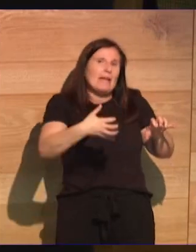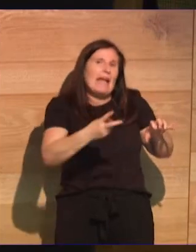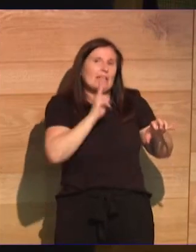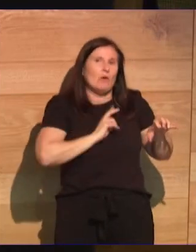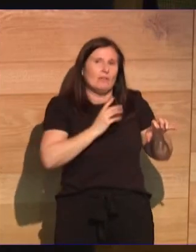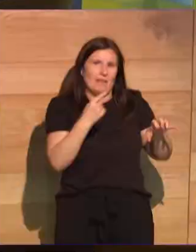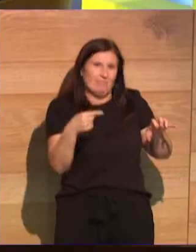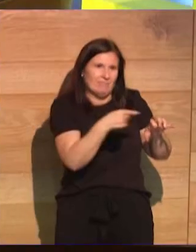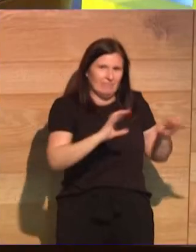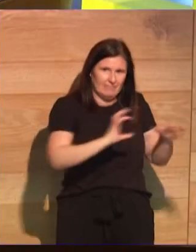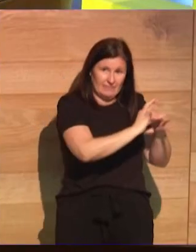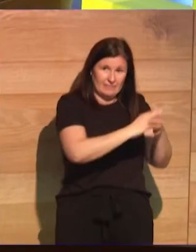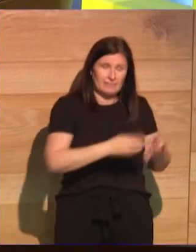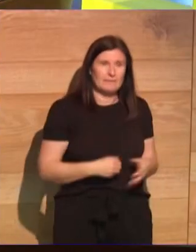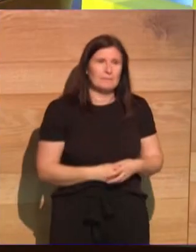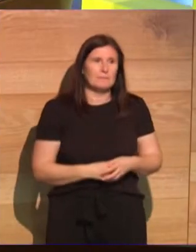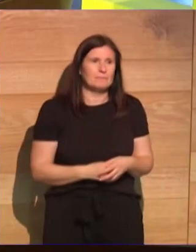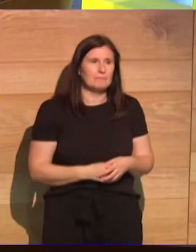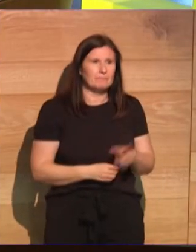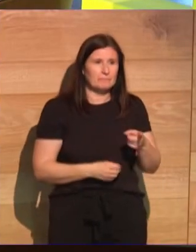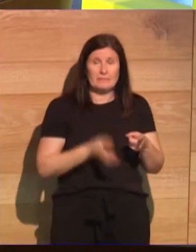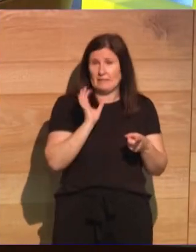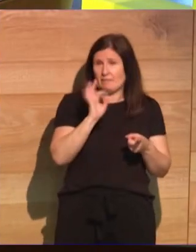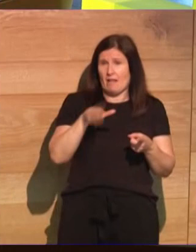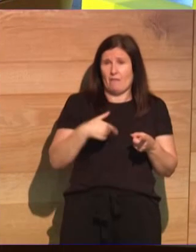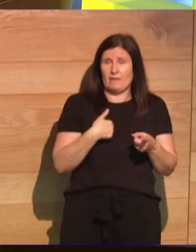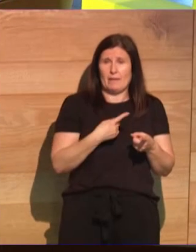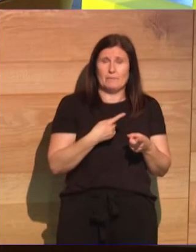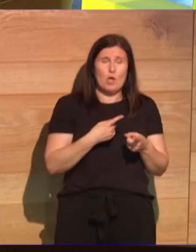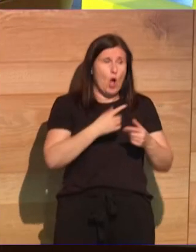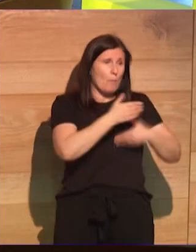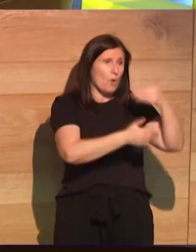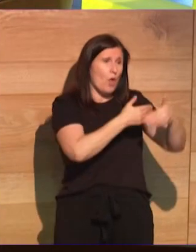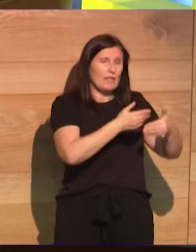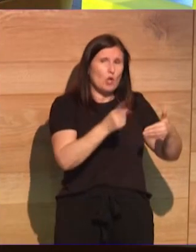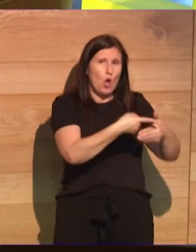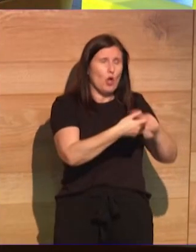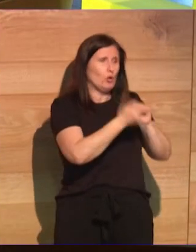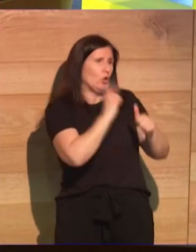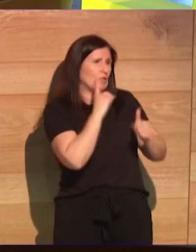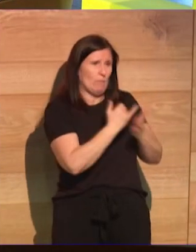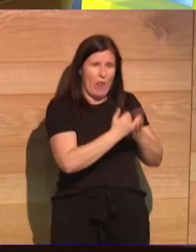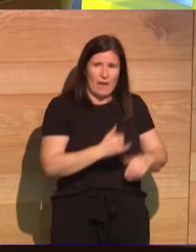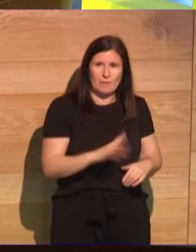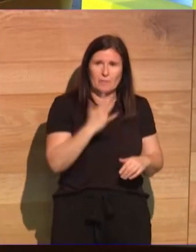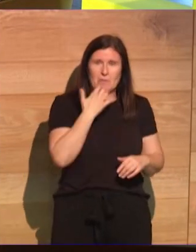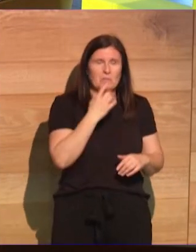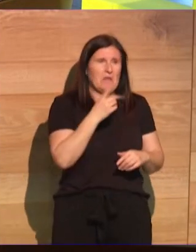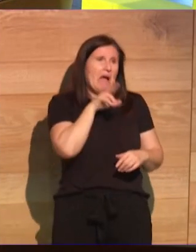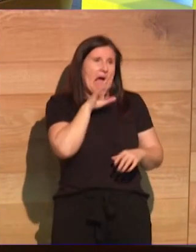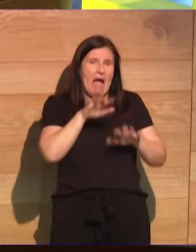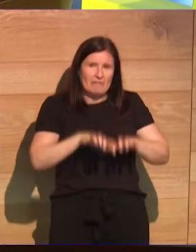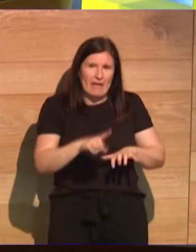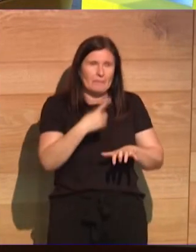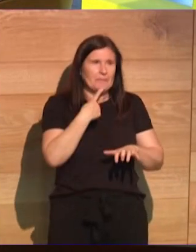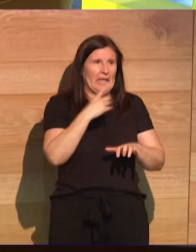Efectivamente, la inteligencia artificial, en el fondo, es simular procesos mentales, como puede ser hablar, puede ser entender, puede